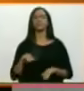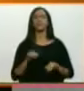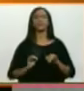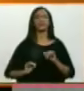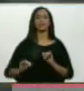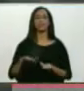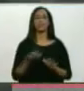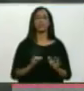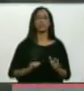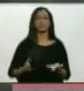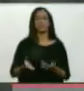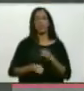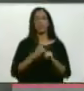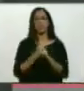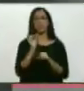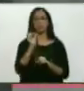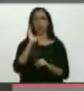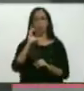Interautismo.com.